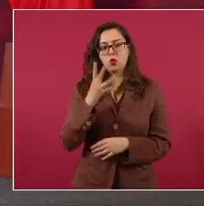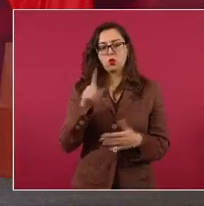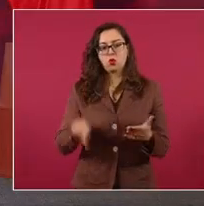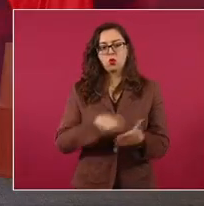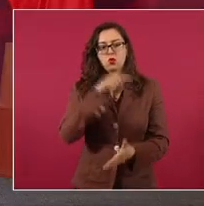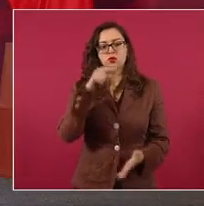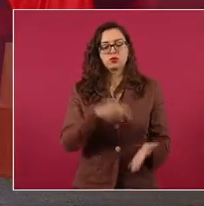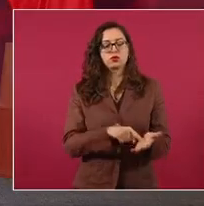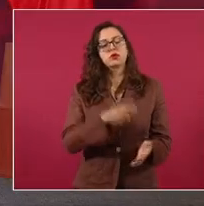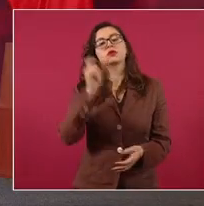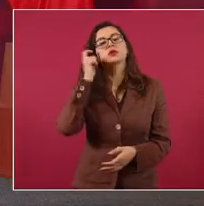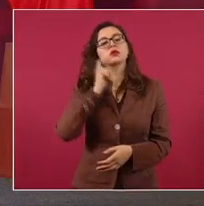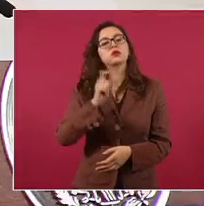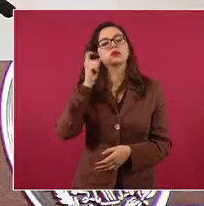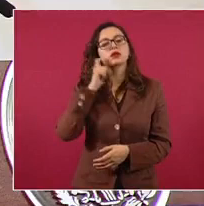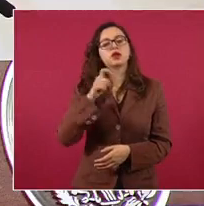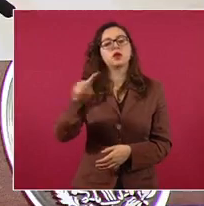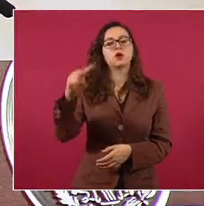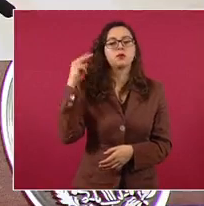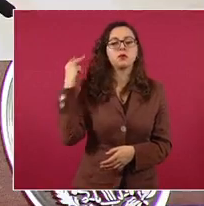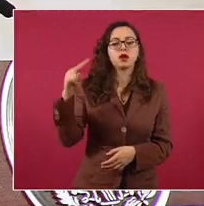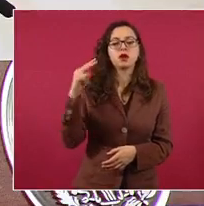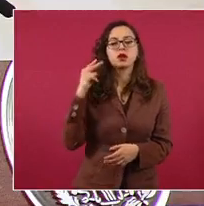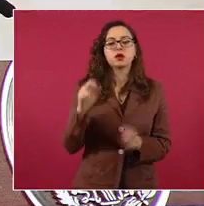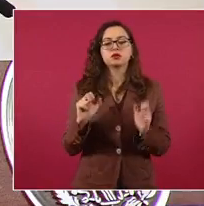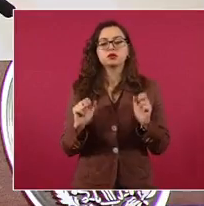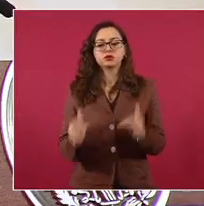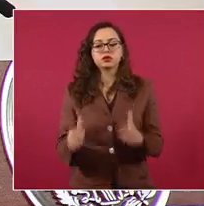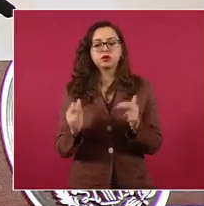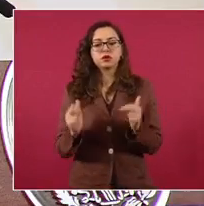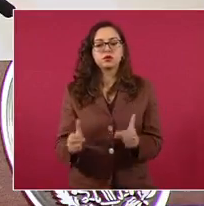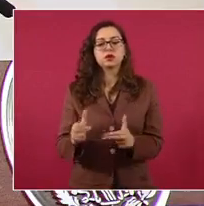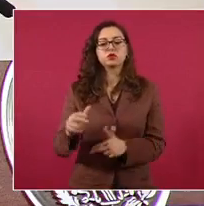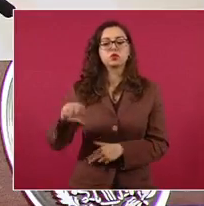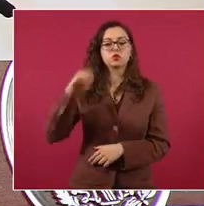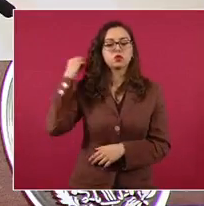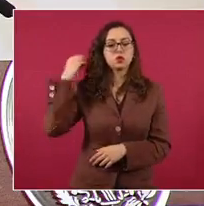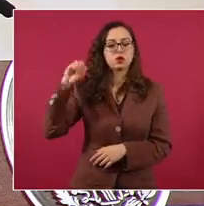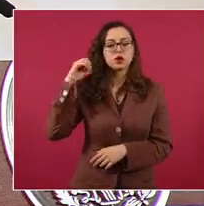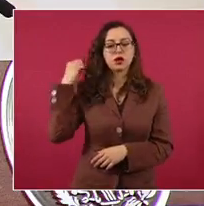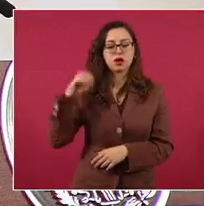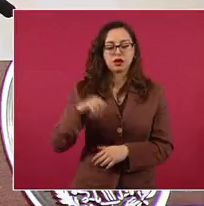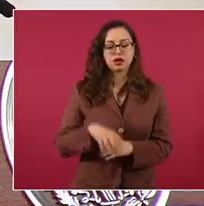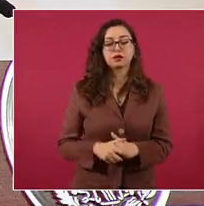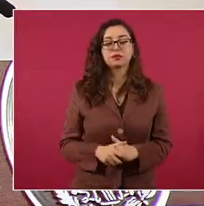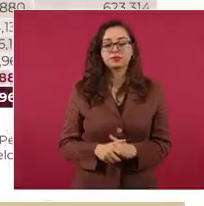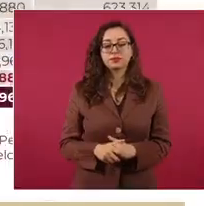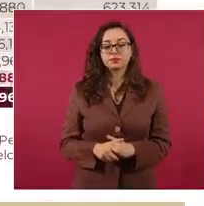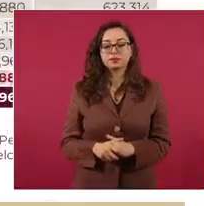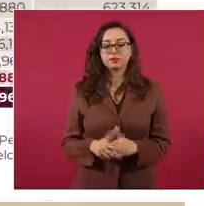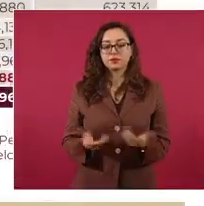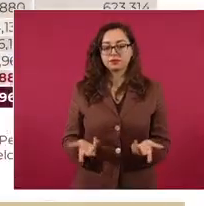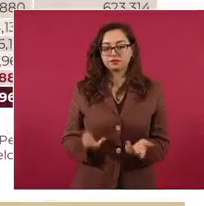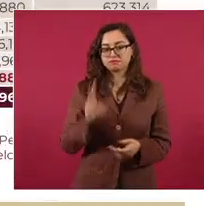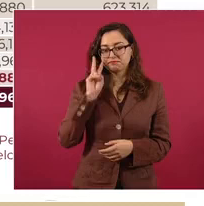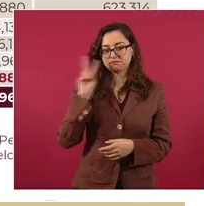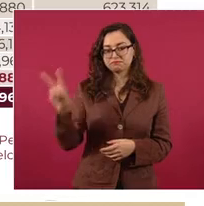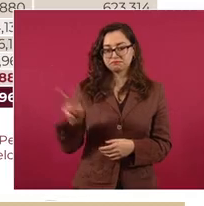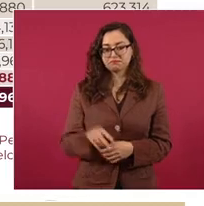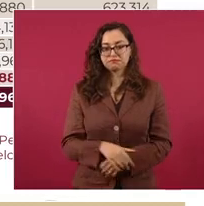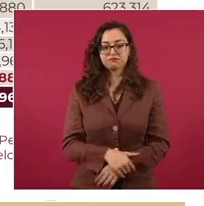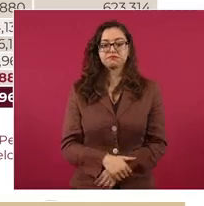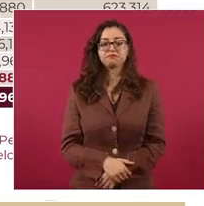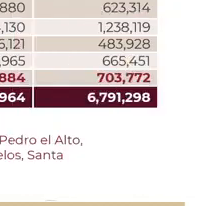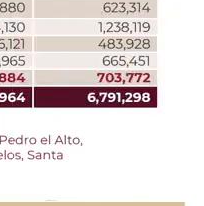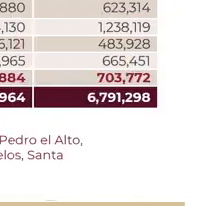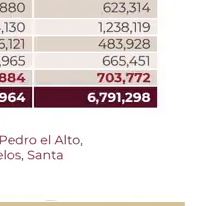Guerrero, Veracruz, Chiapas y Oaxaca, además de beneficiar a los 31